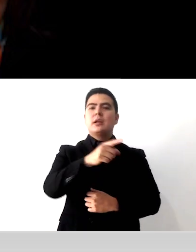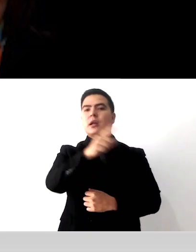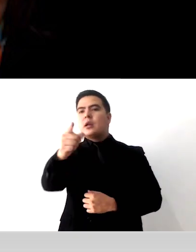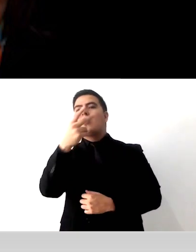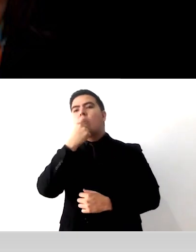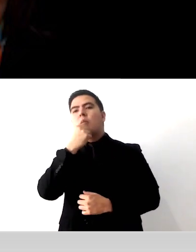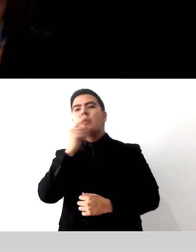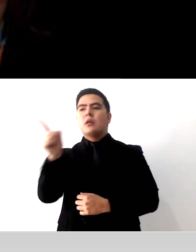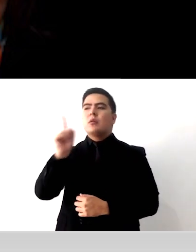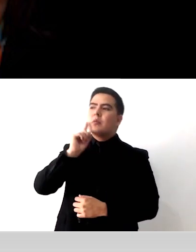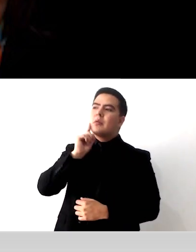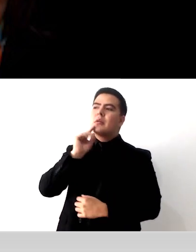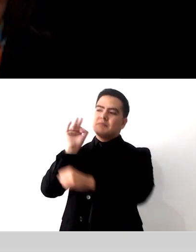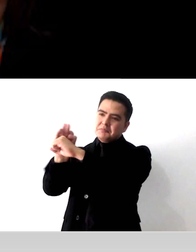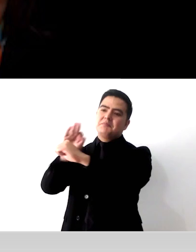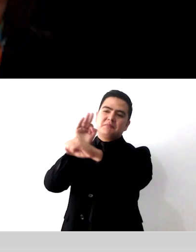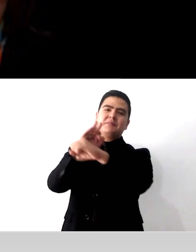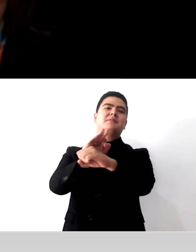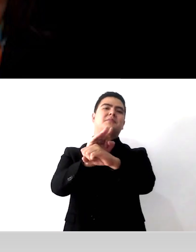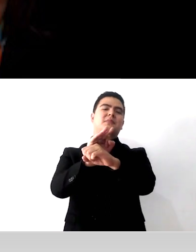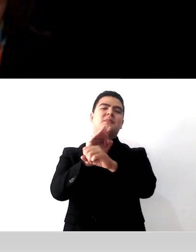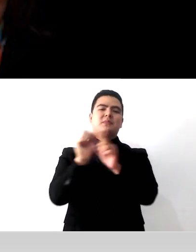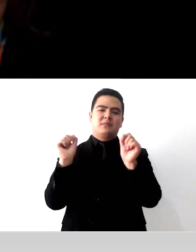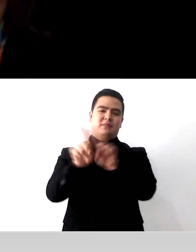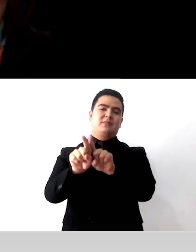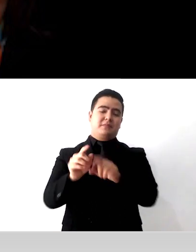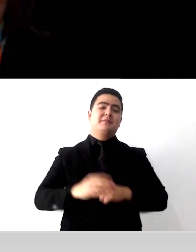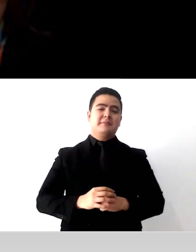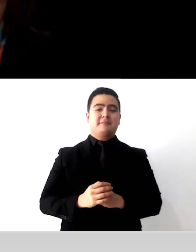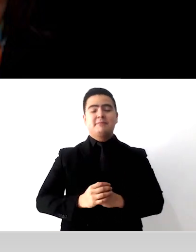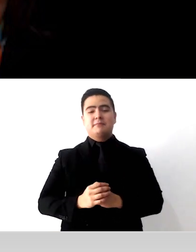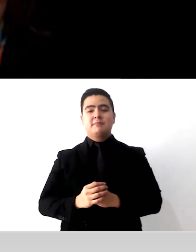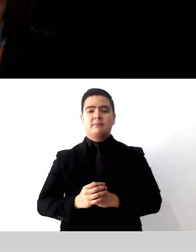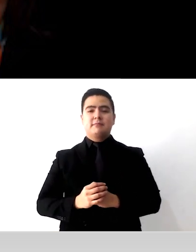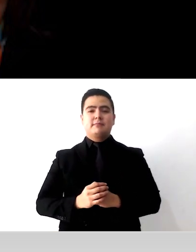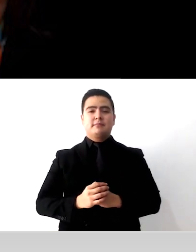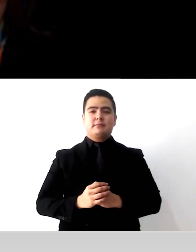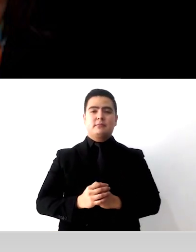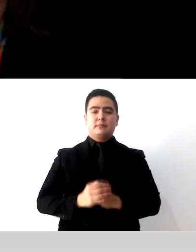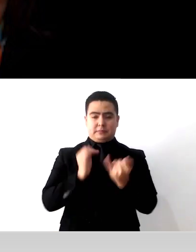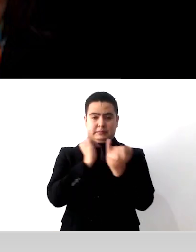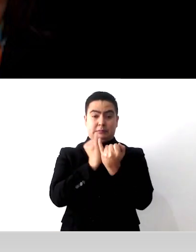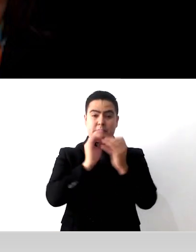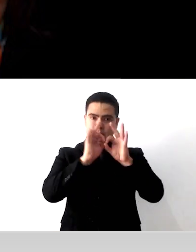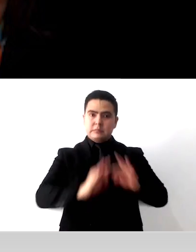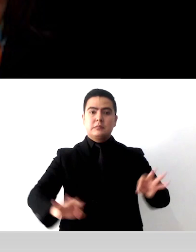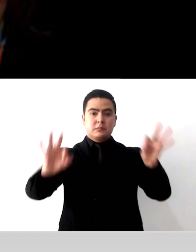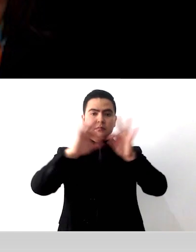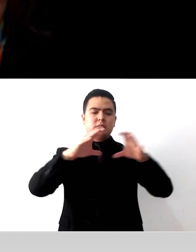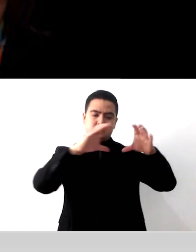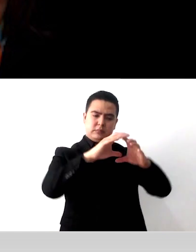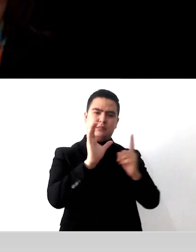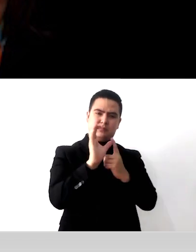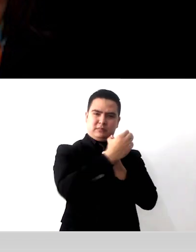en tu comunidad. Y por eso también es muy importante que en los congresos las mujeres no